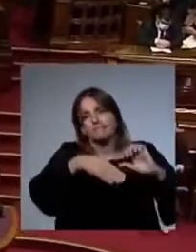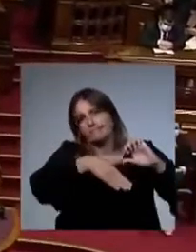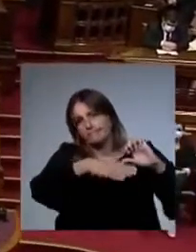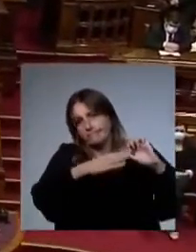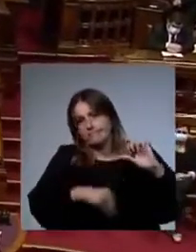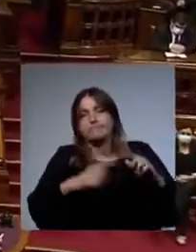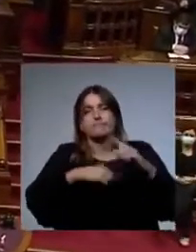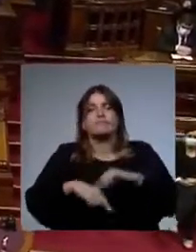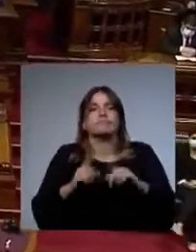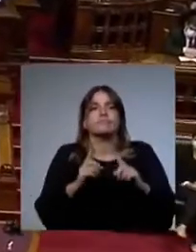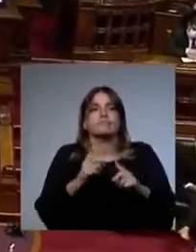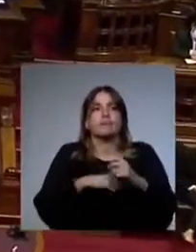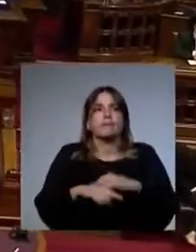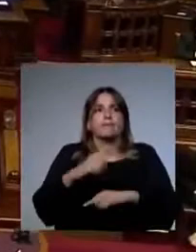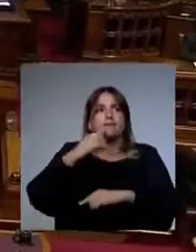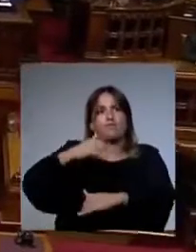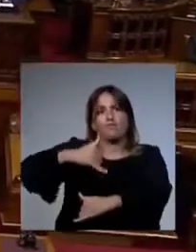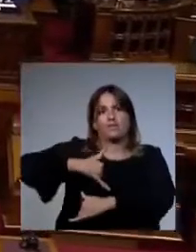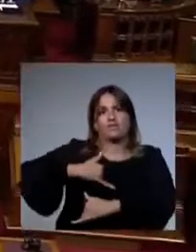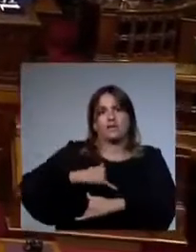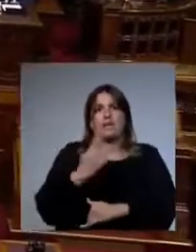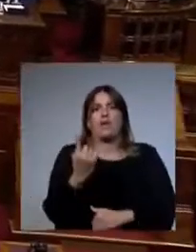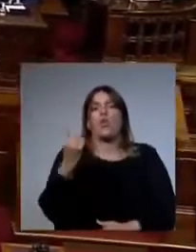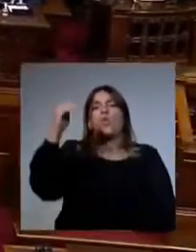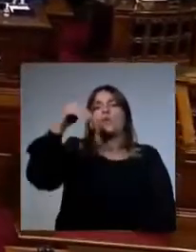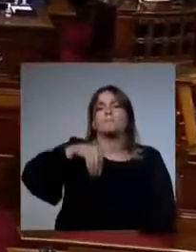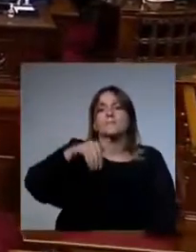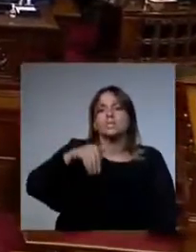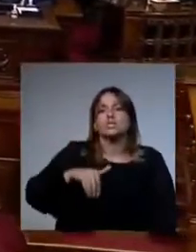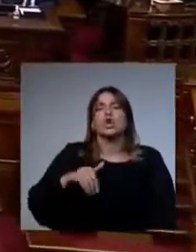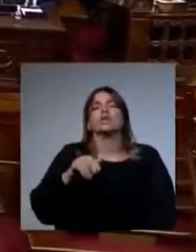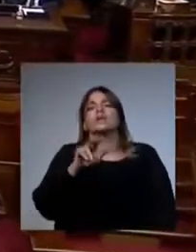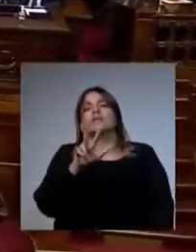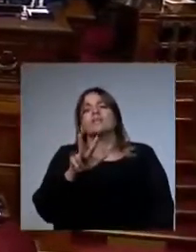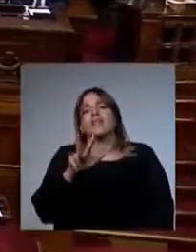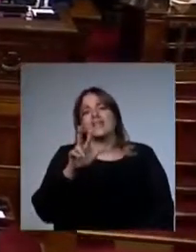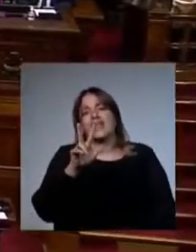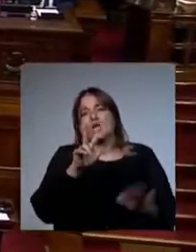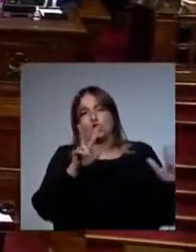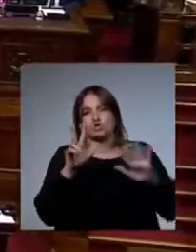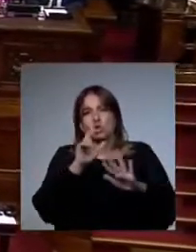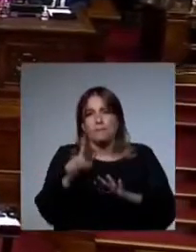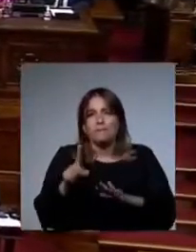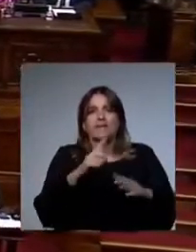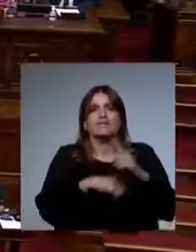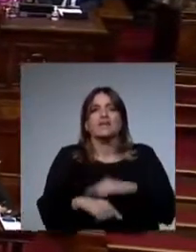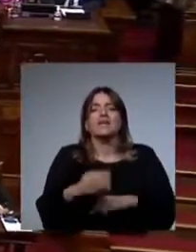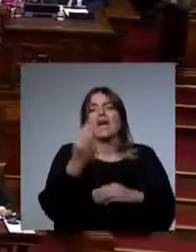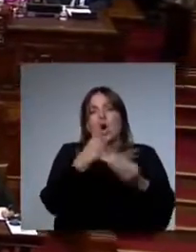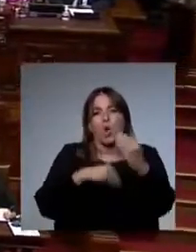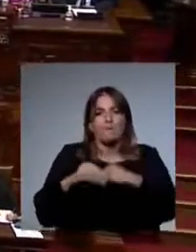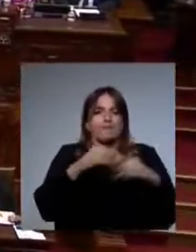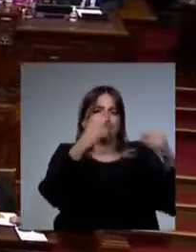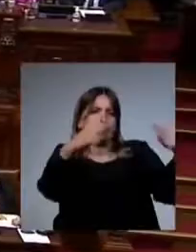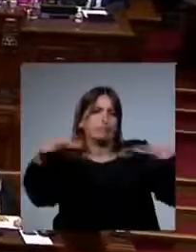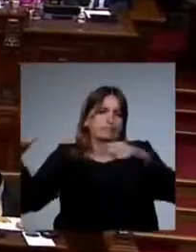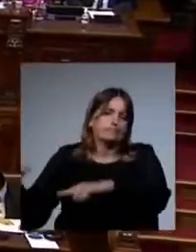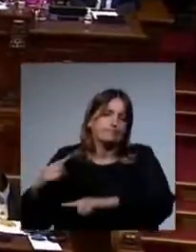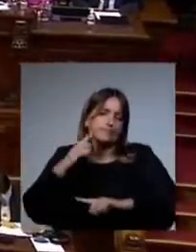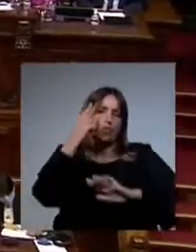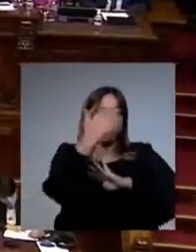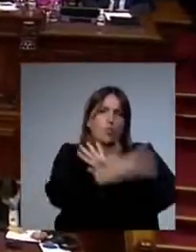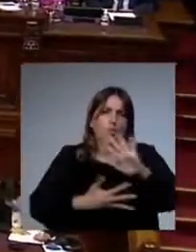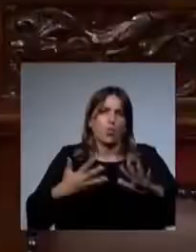Elaboraron las Fuerzas Armadas 1.038.000 platos de comida a lo largo y ancho del país.